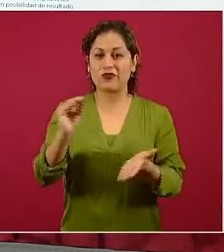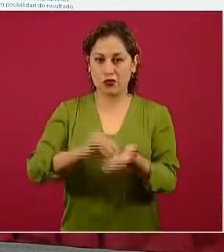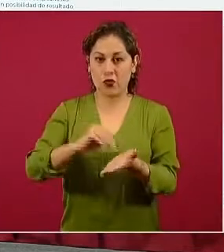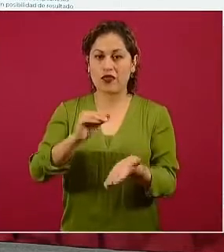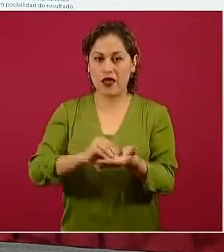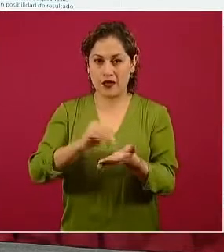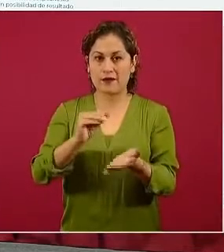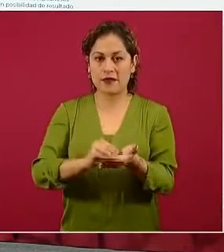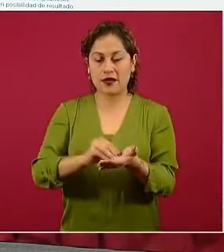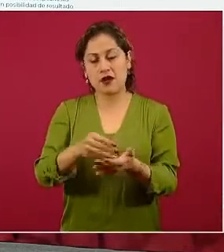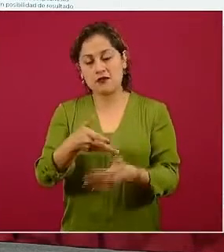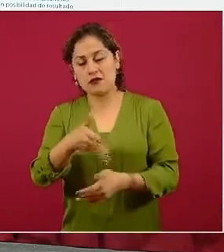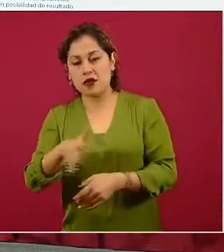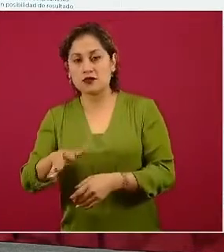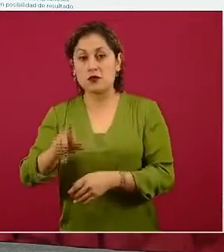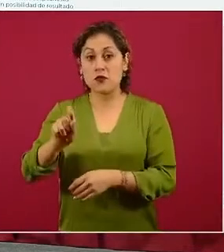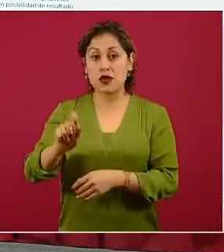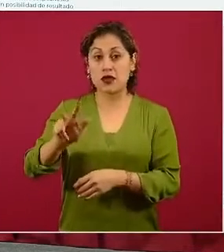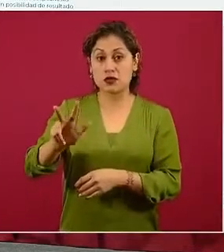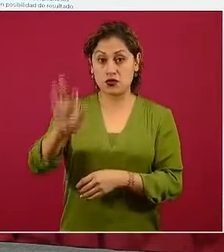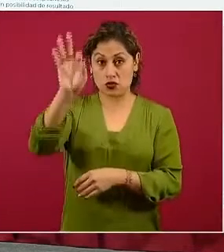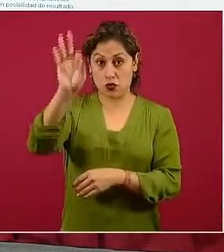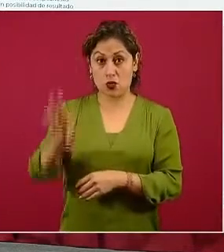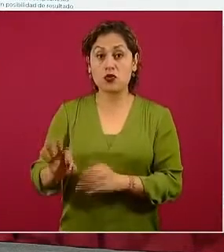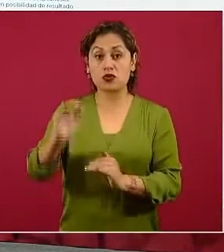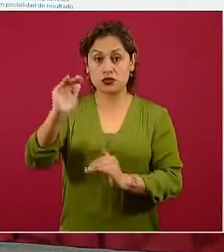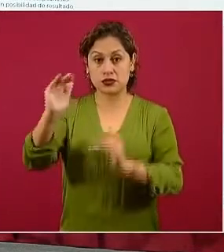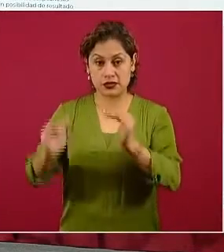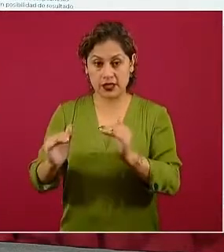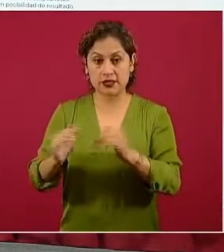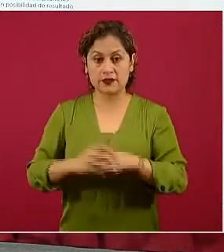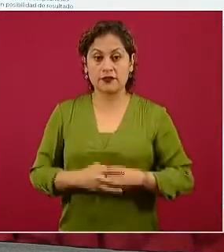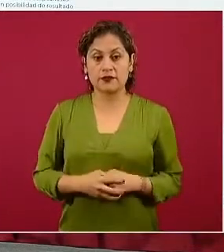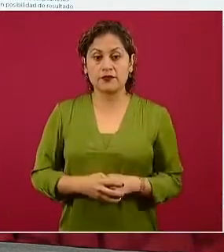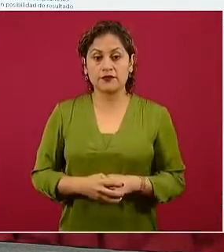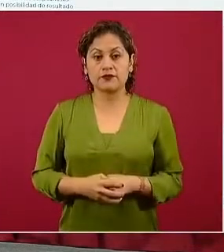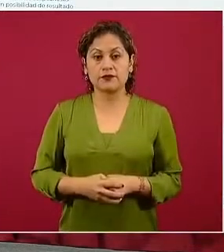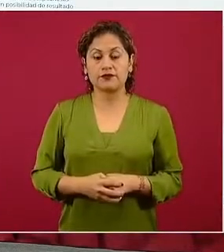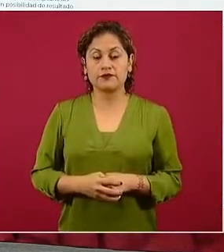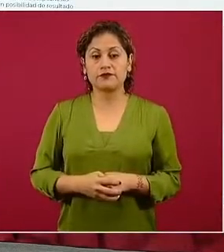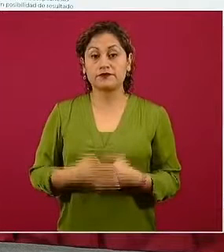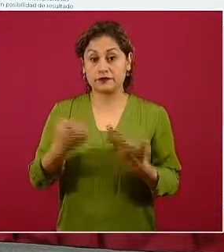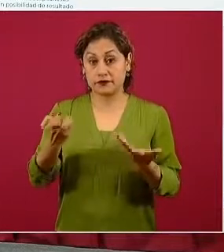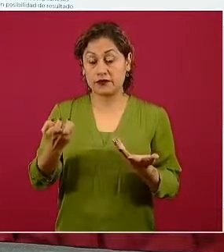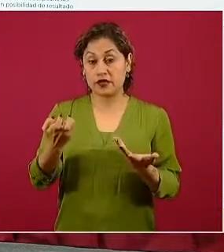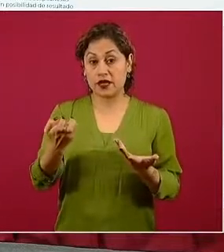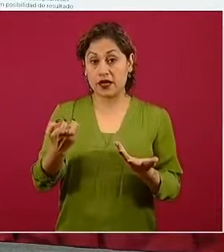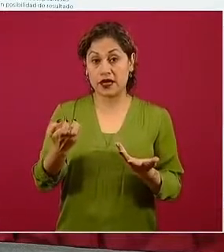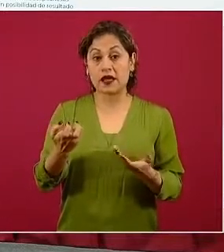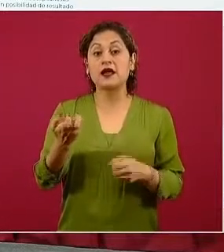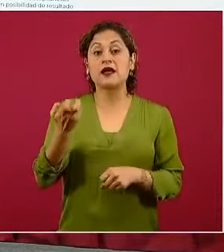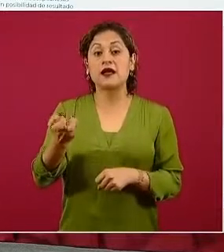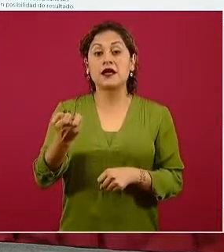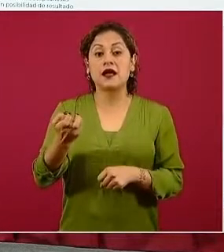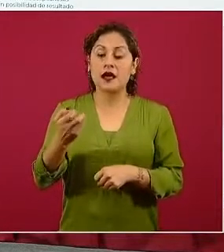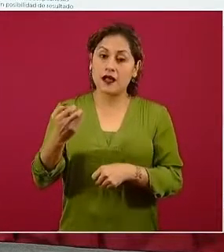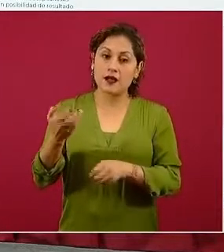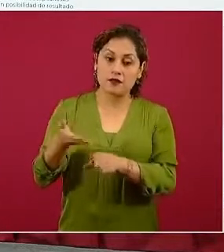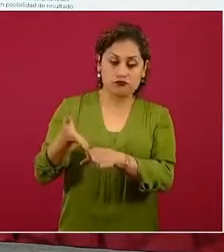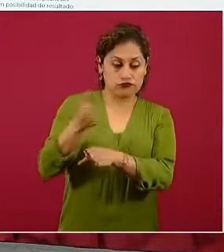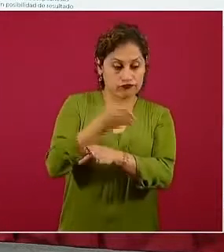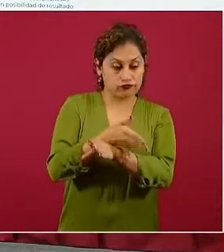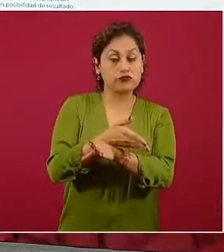menos 28% en relación a lo que observamos en las semanas más intensas de